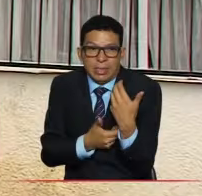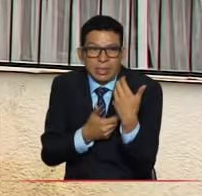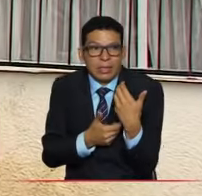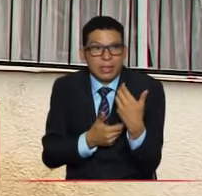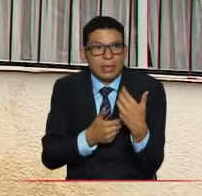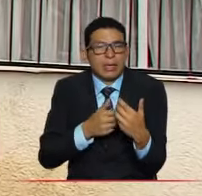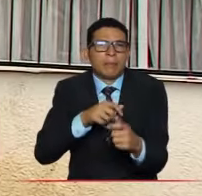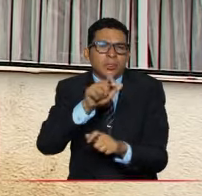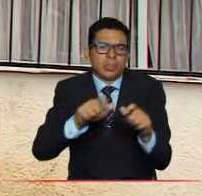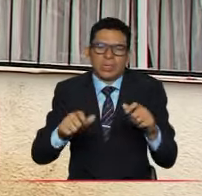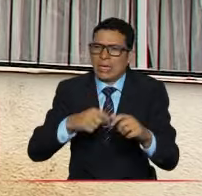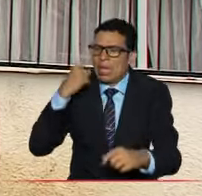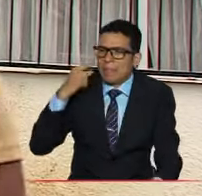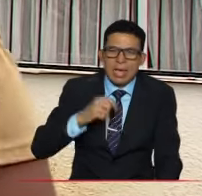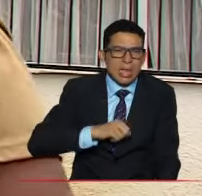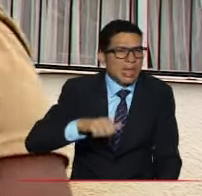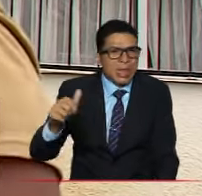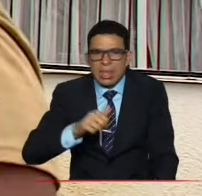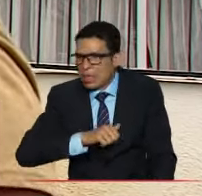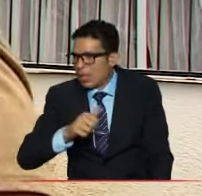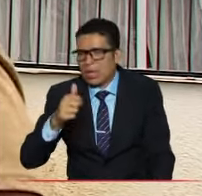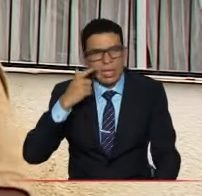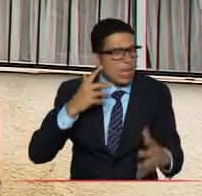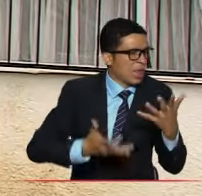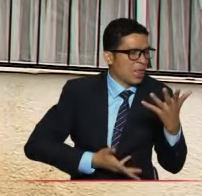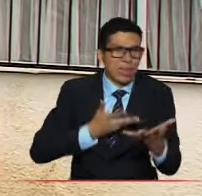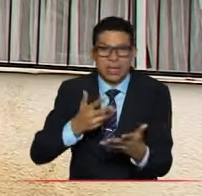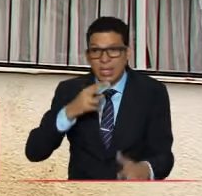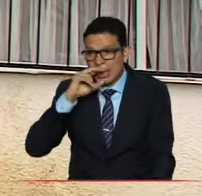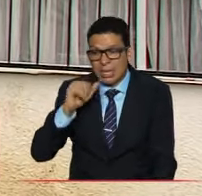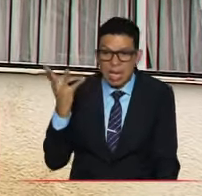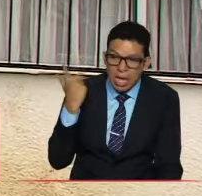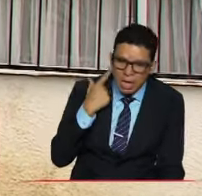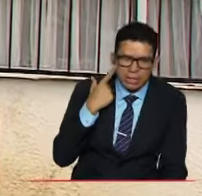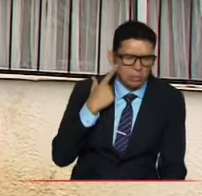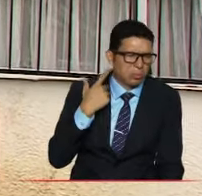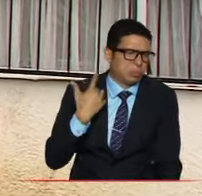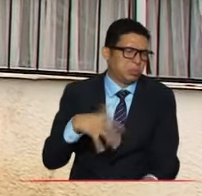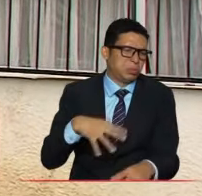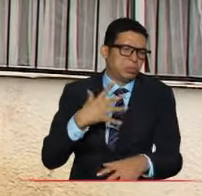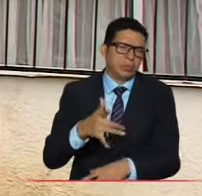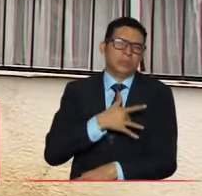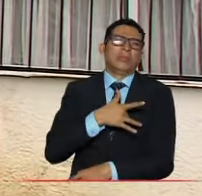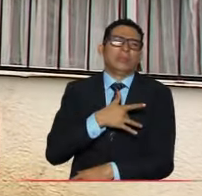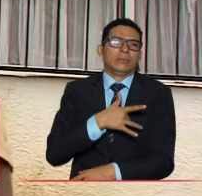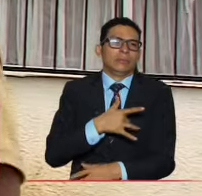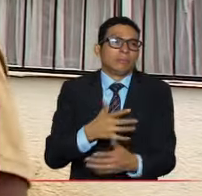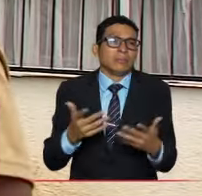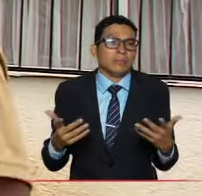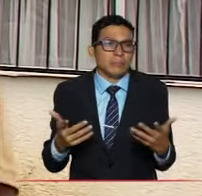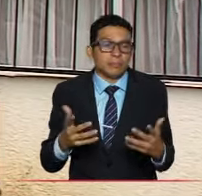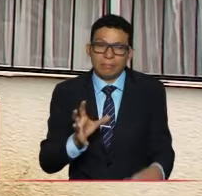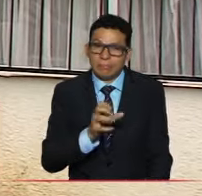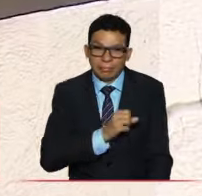la gente corría, la verdad fue un desespero horrible. Y para escuchar eso de la niña, pues no, pues algo impactante y pues muy